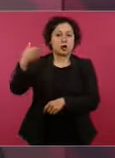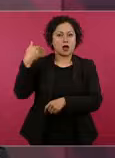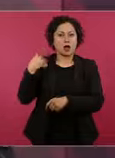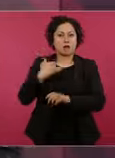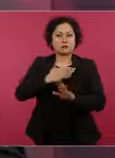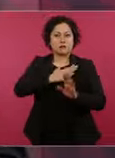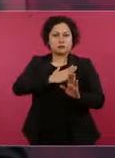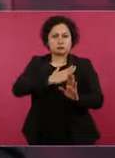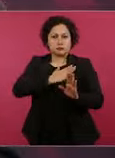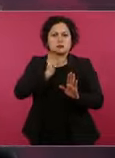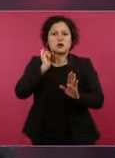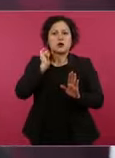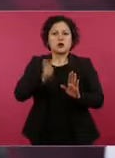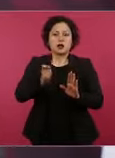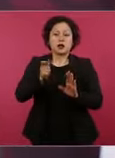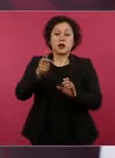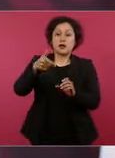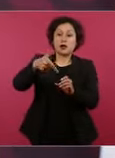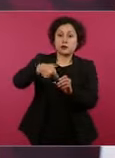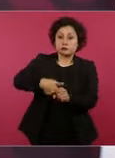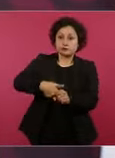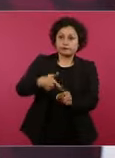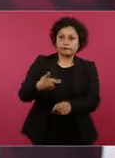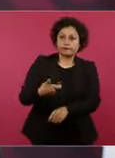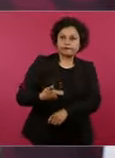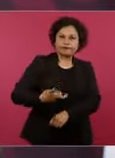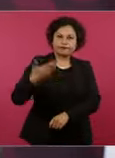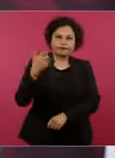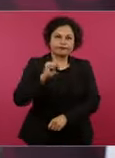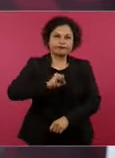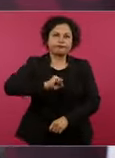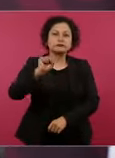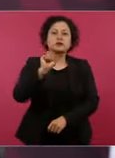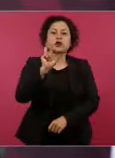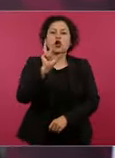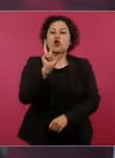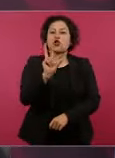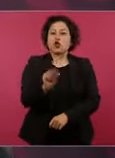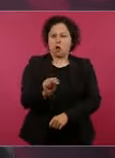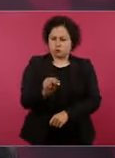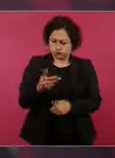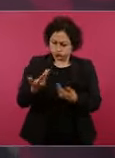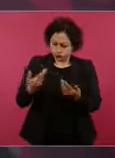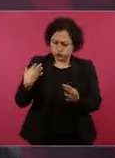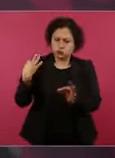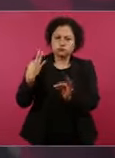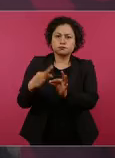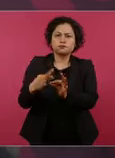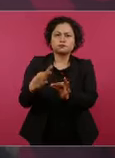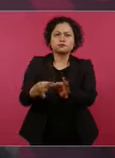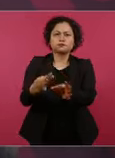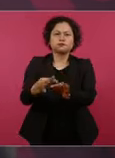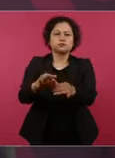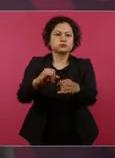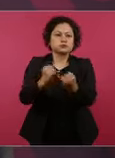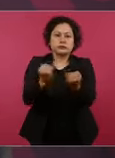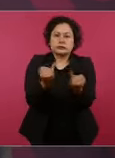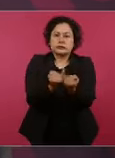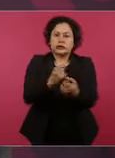reales el precio de la luz, del gas, de las gasolinas, del